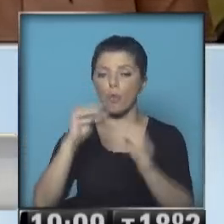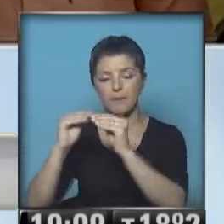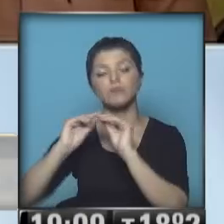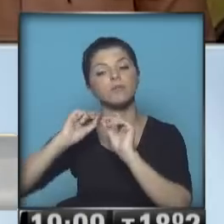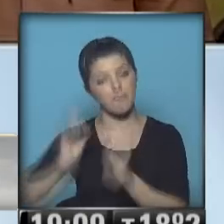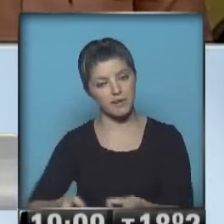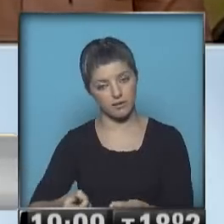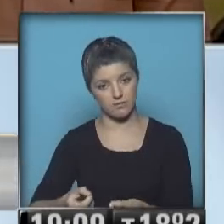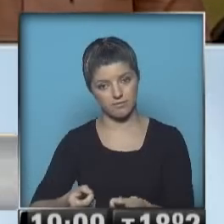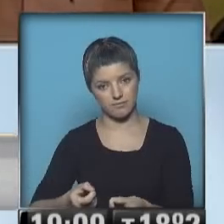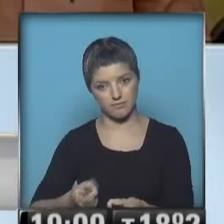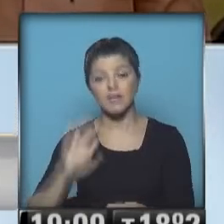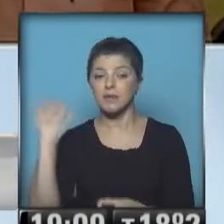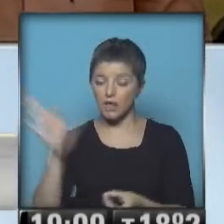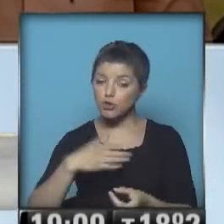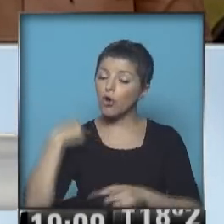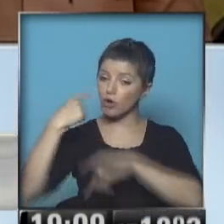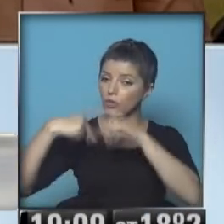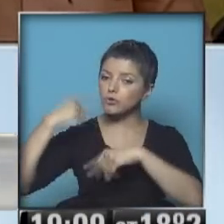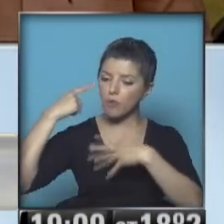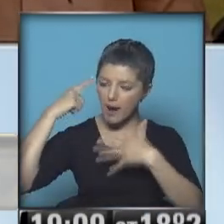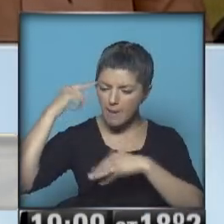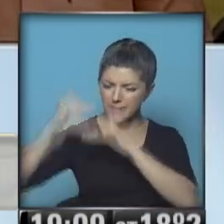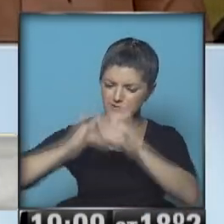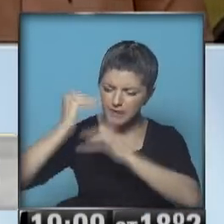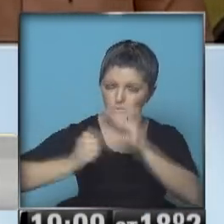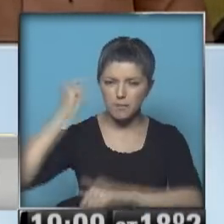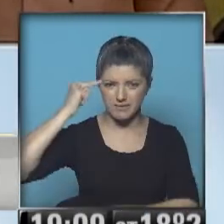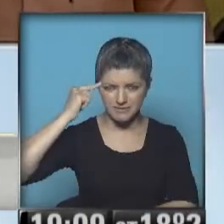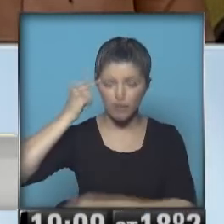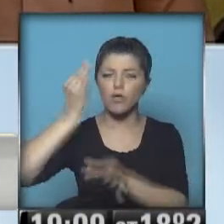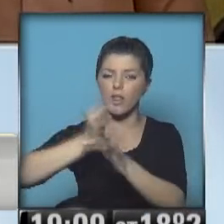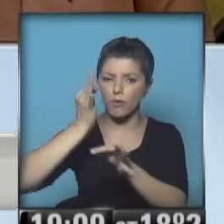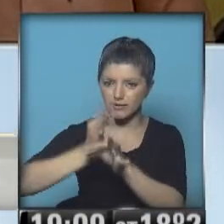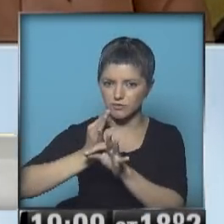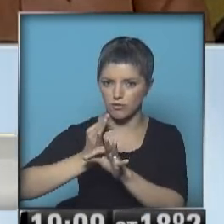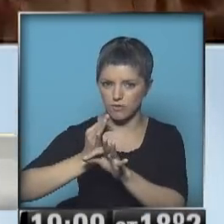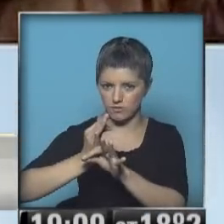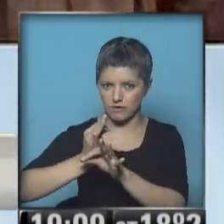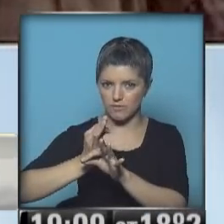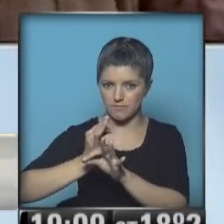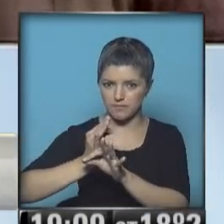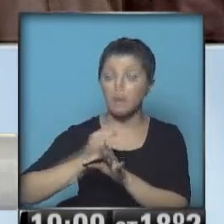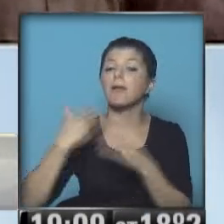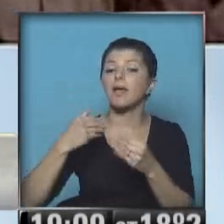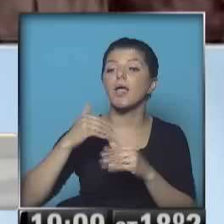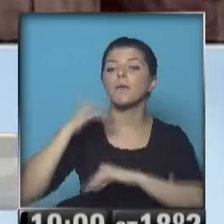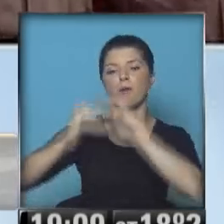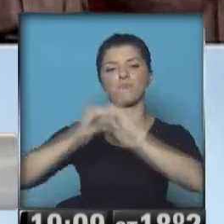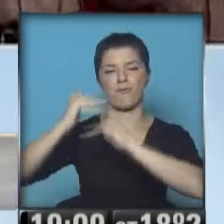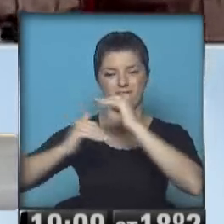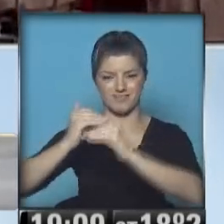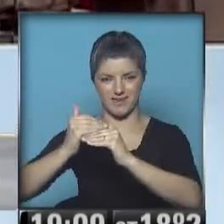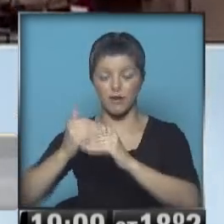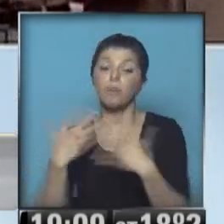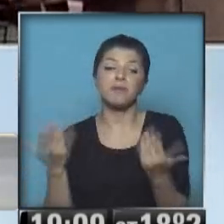compañeros y a todos los que se siguen capacitando y apostando a la educación y a la instrucción para seguir progresando.